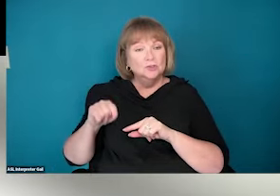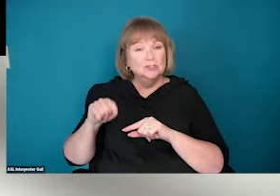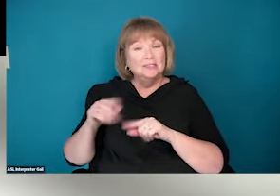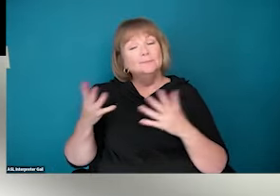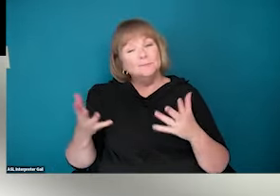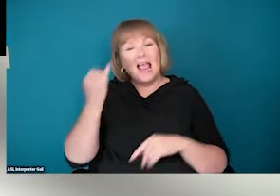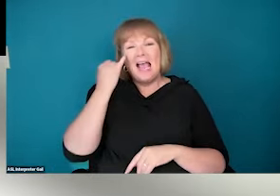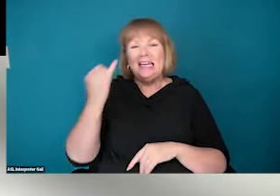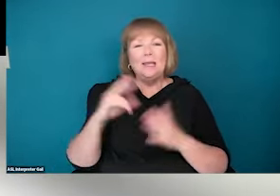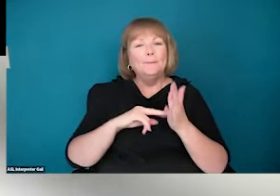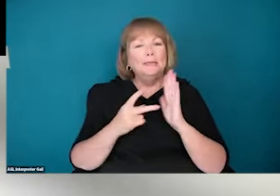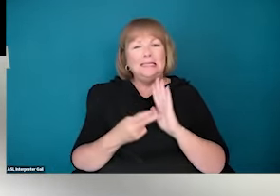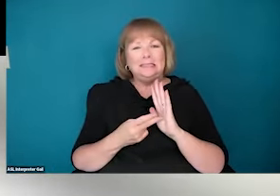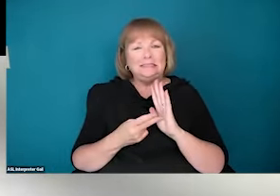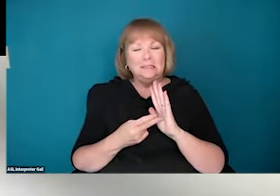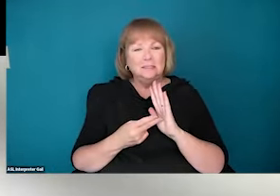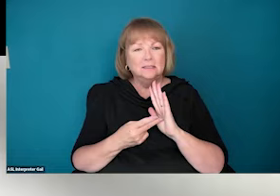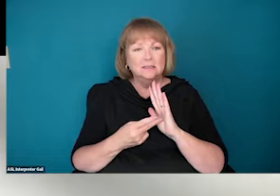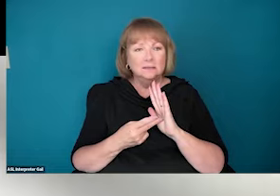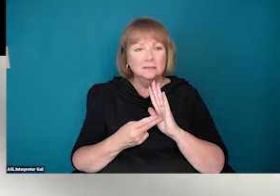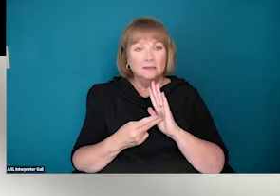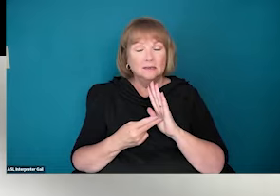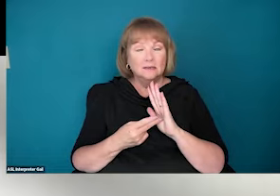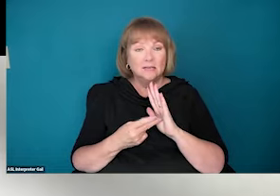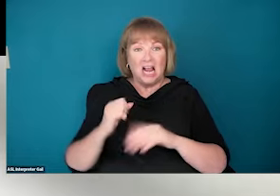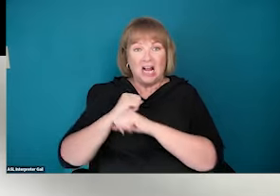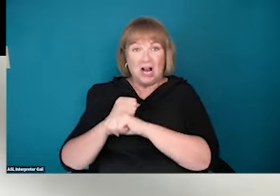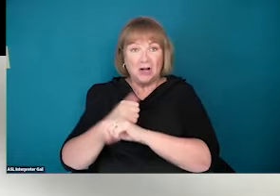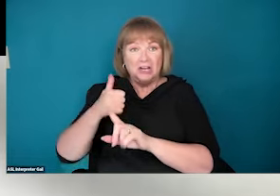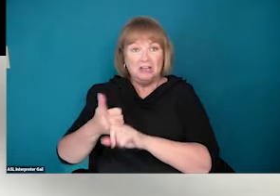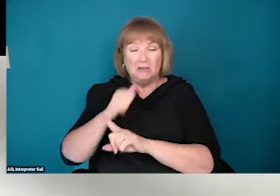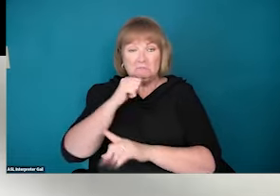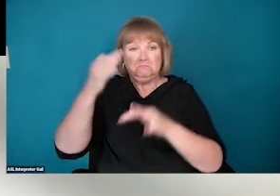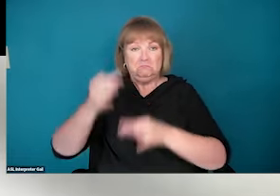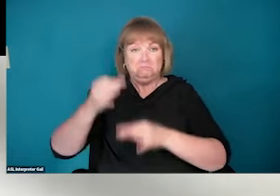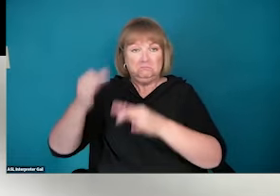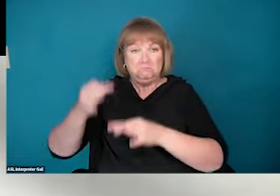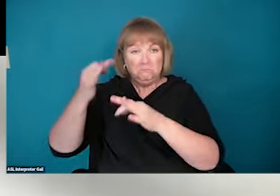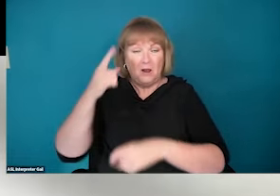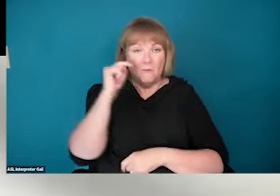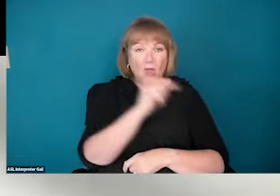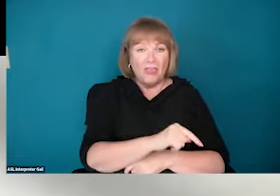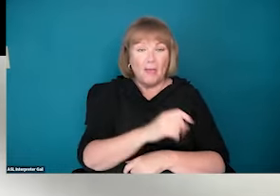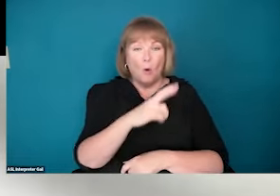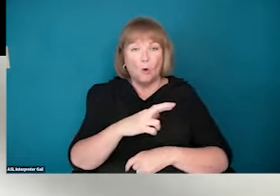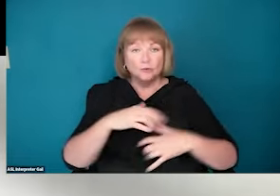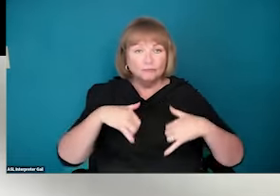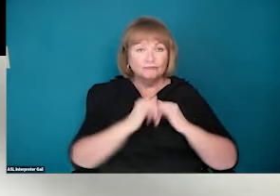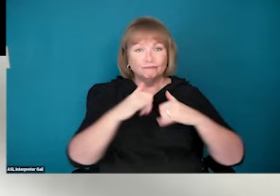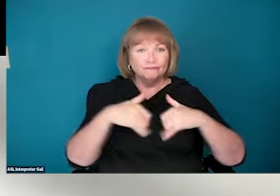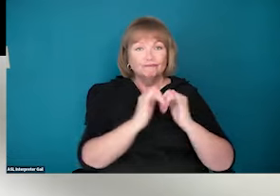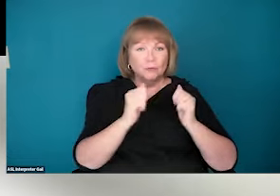la custodia, la idea es no que la persona que tiene la